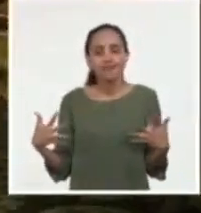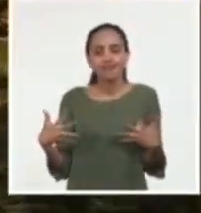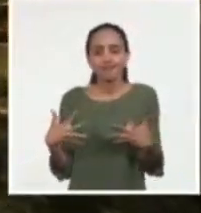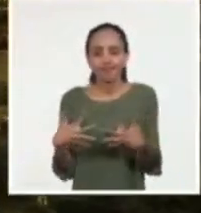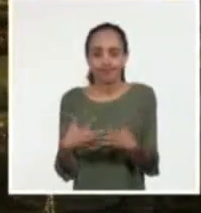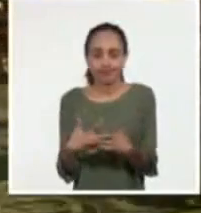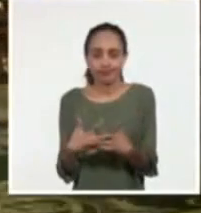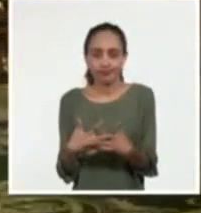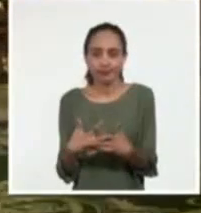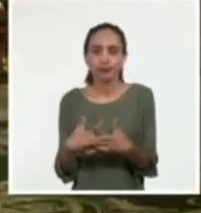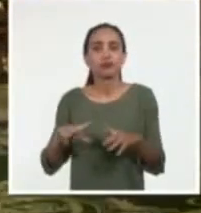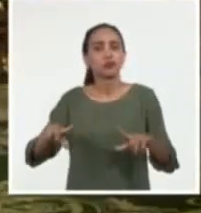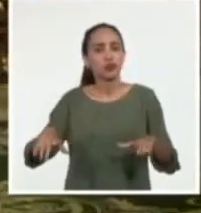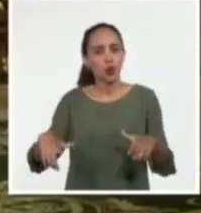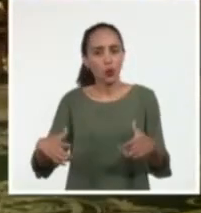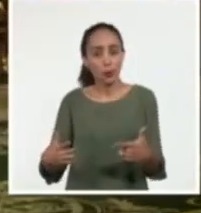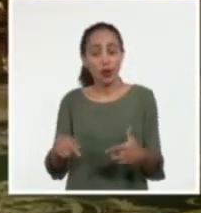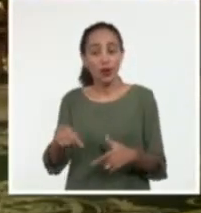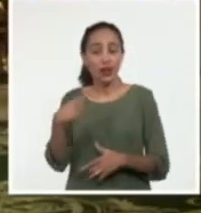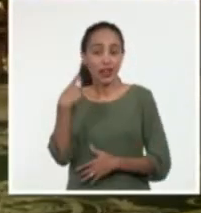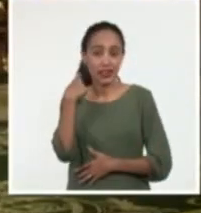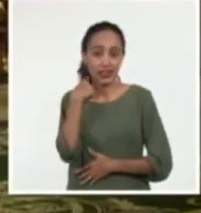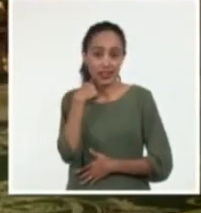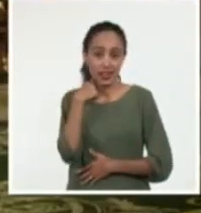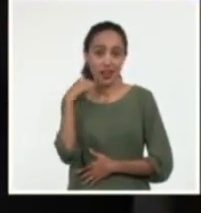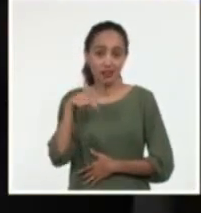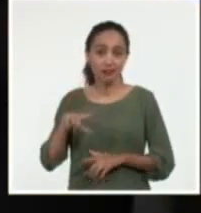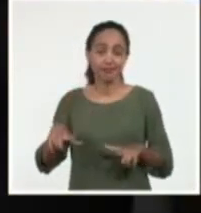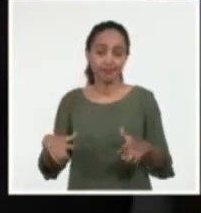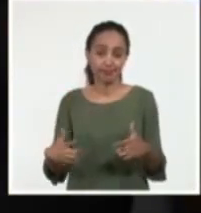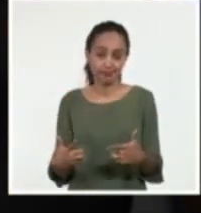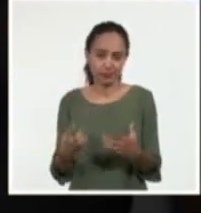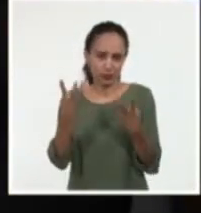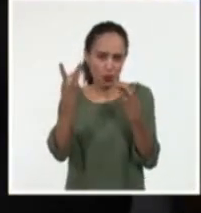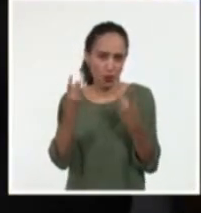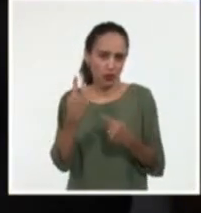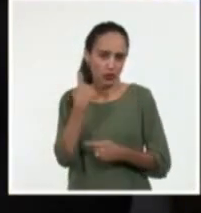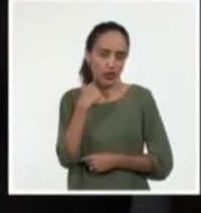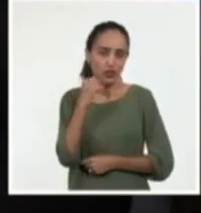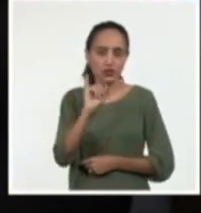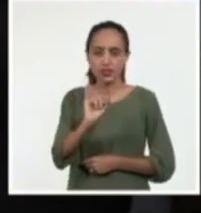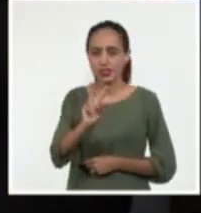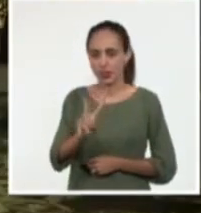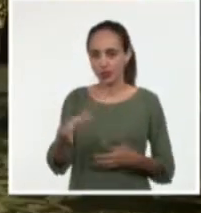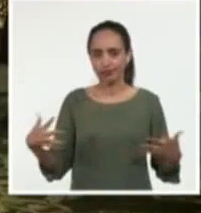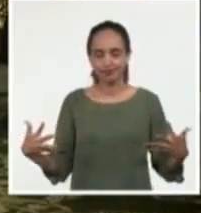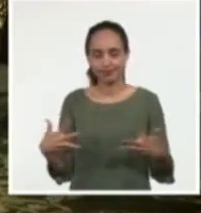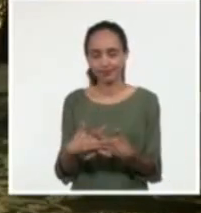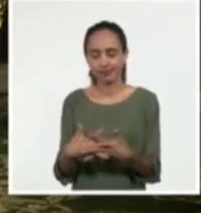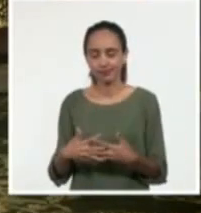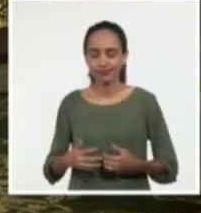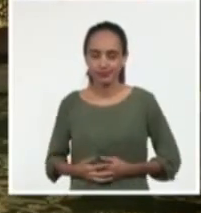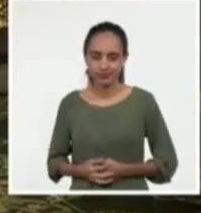vínculos cumplieron este año su aniversario 62.